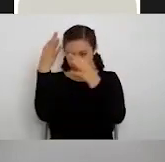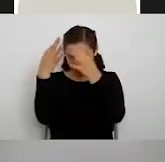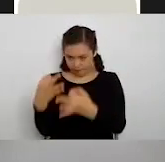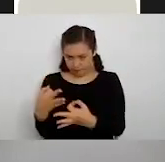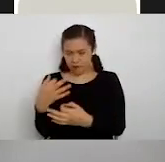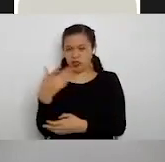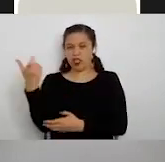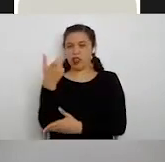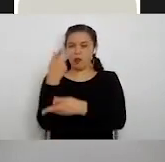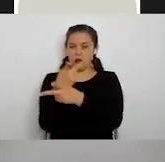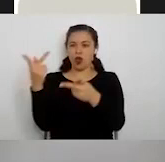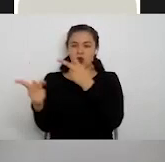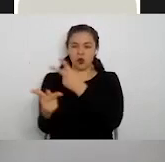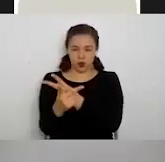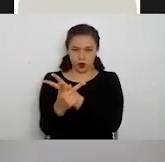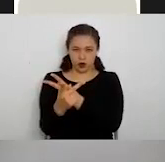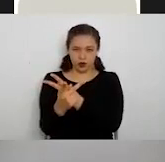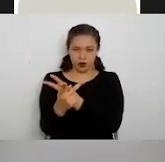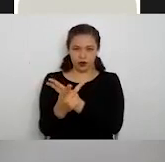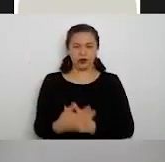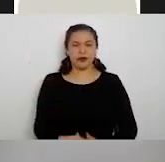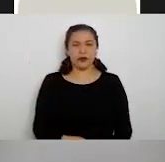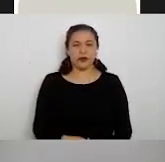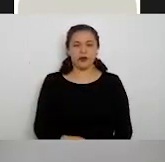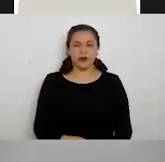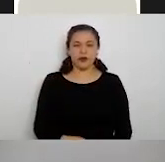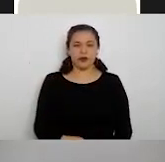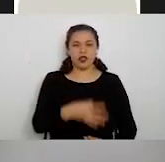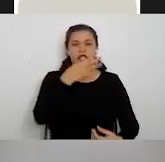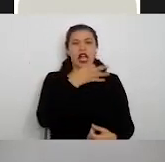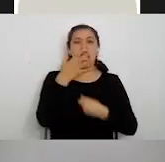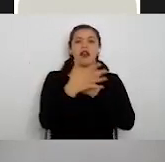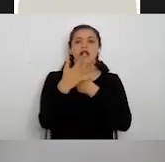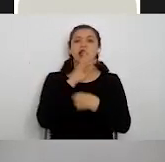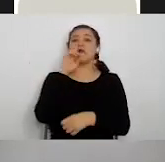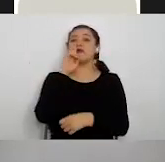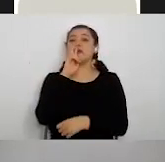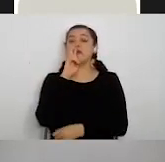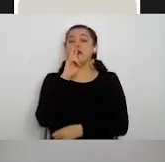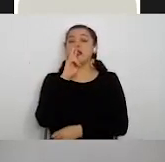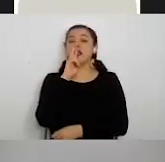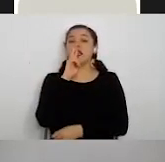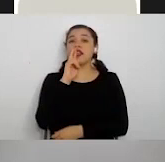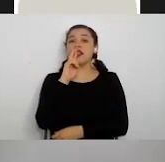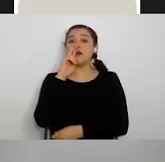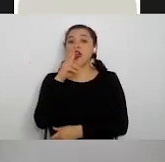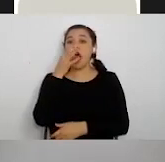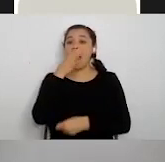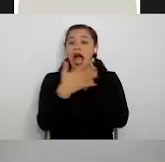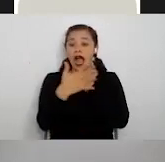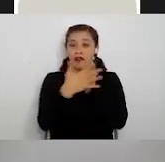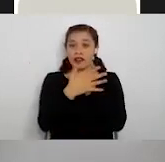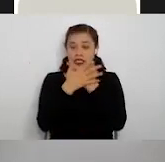economía de producción, que se anuncian son mejores de lo que espera el mercado, es